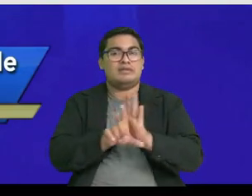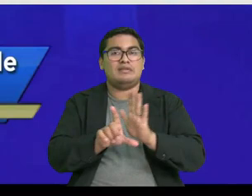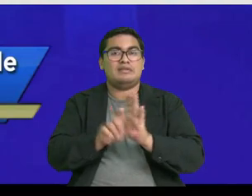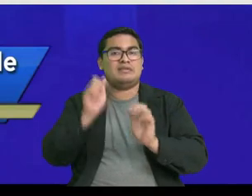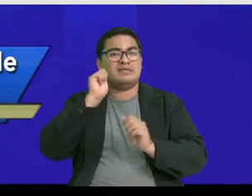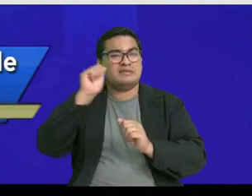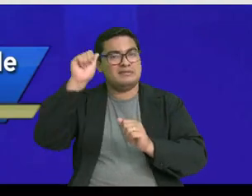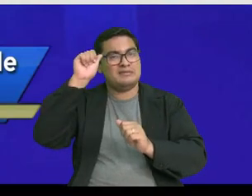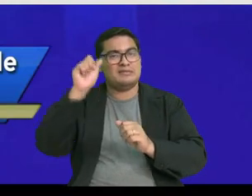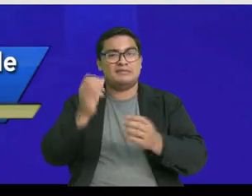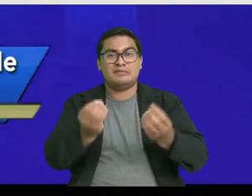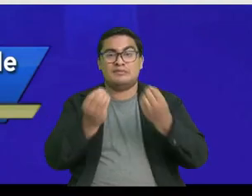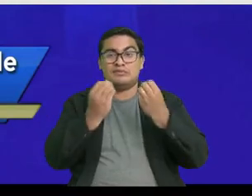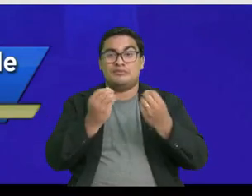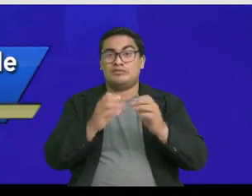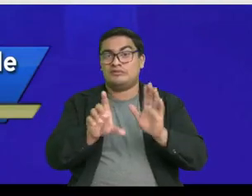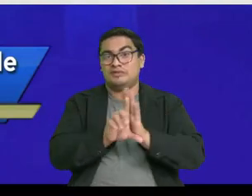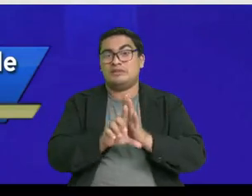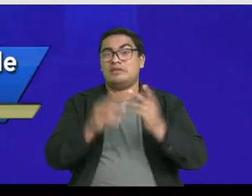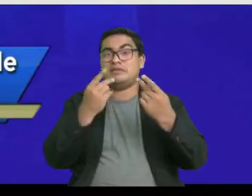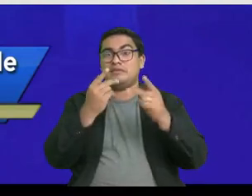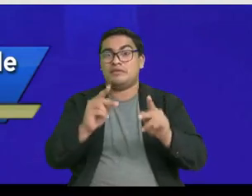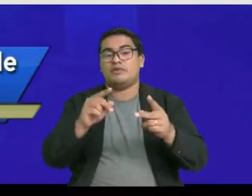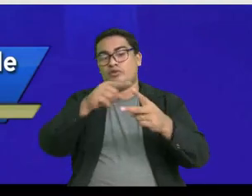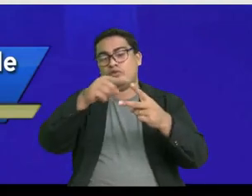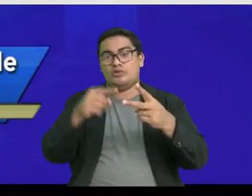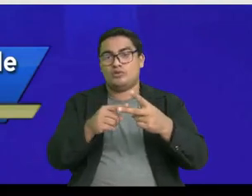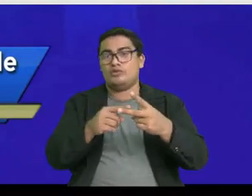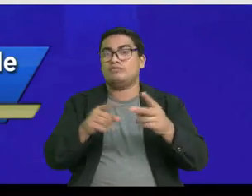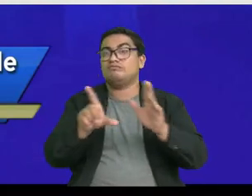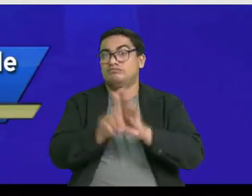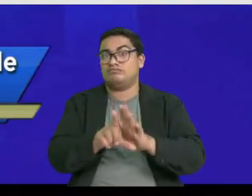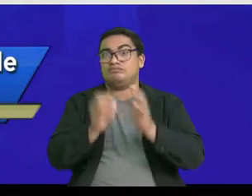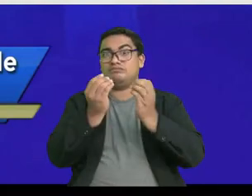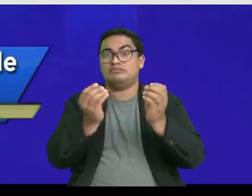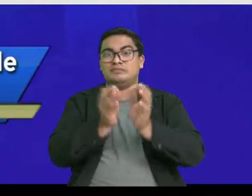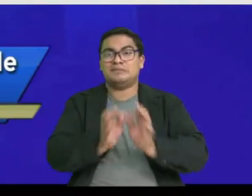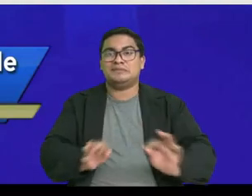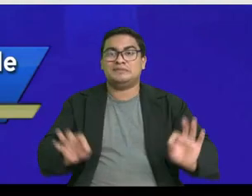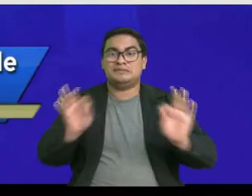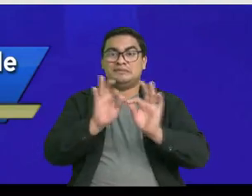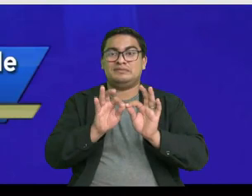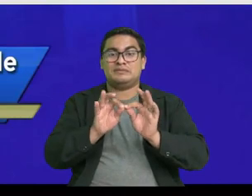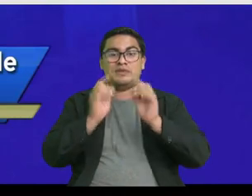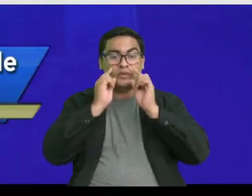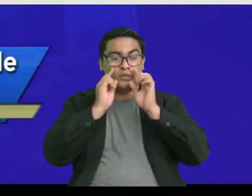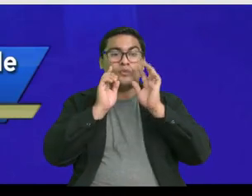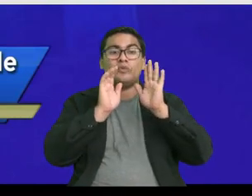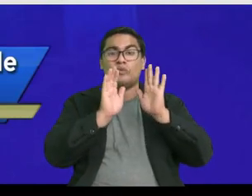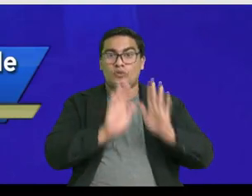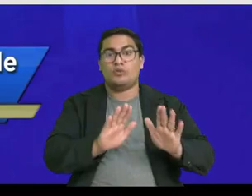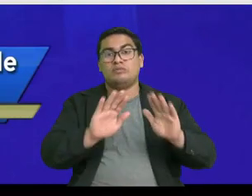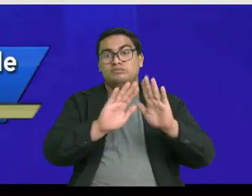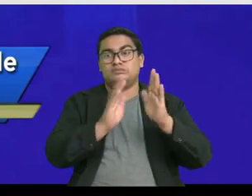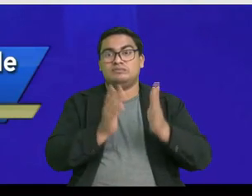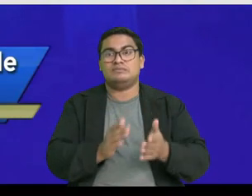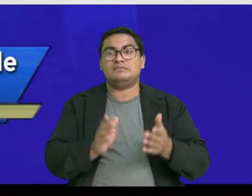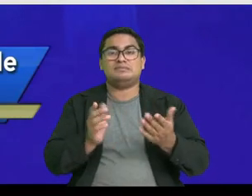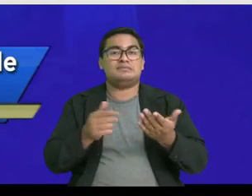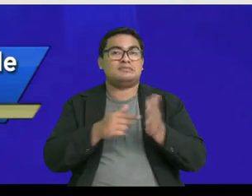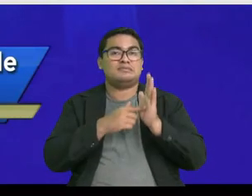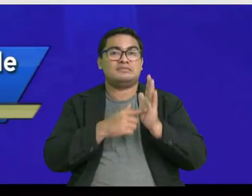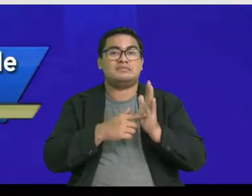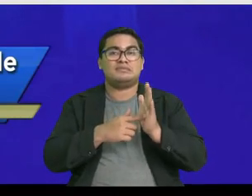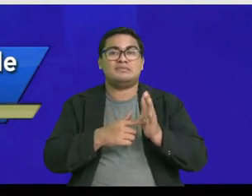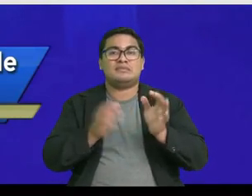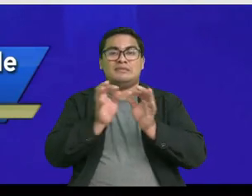tenemos tantas leyes, pero también tenemos dos leyes que son muy importantes, que tienen que ver con la protección a la mujer, porque